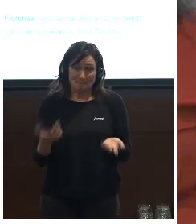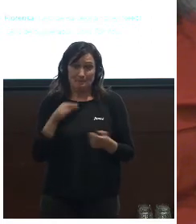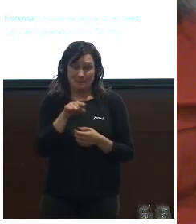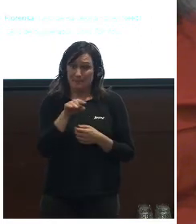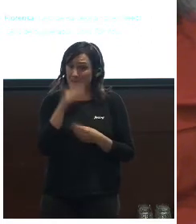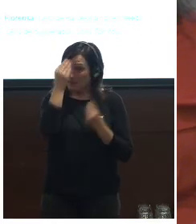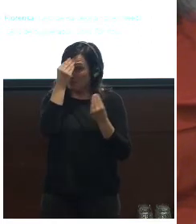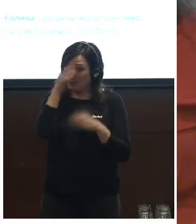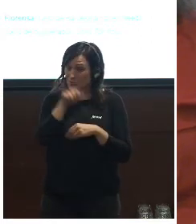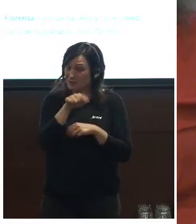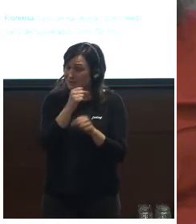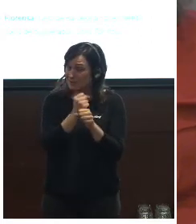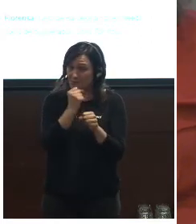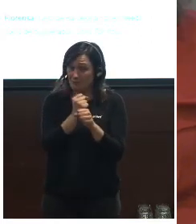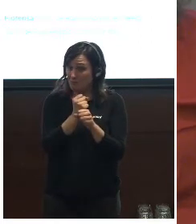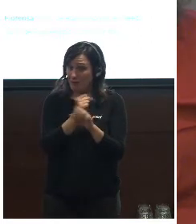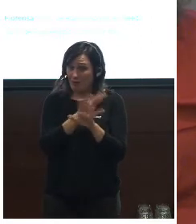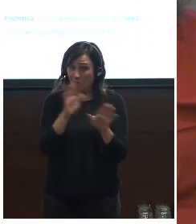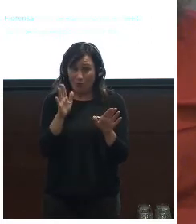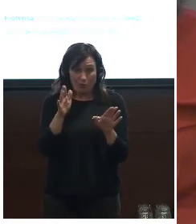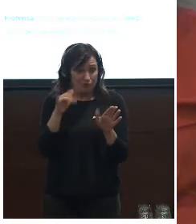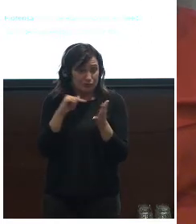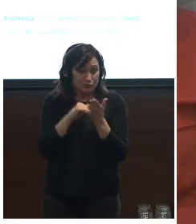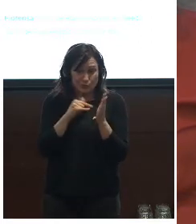un trabajo no para resolverlo